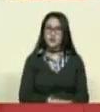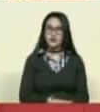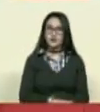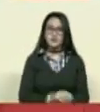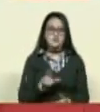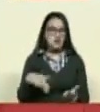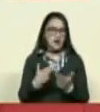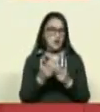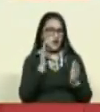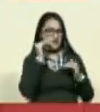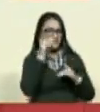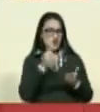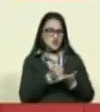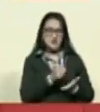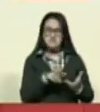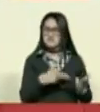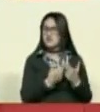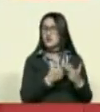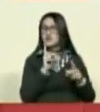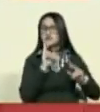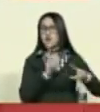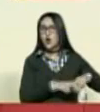los atendieron, ni los ayudaron para nada.